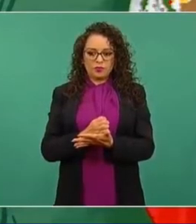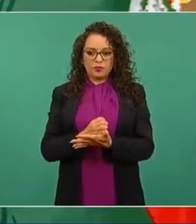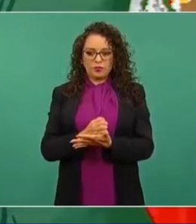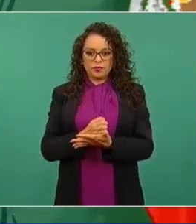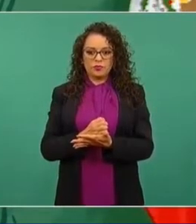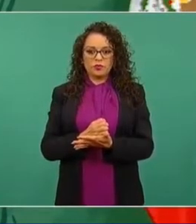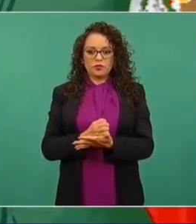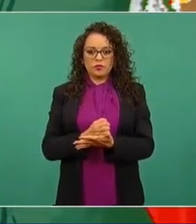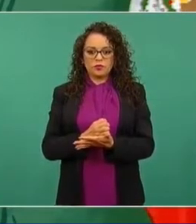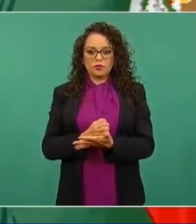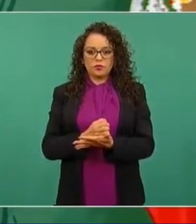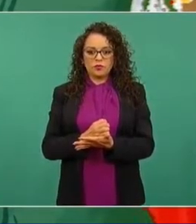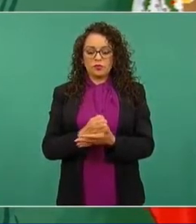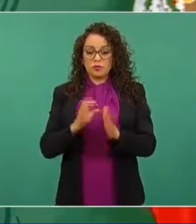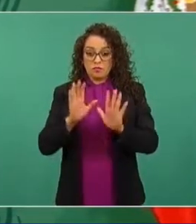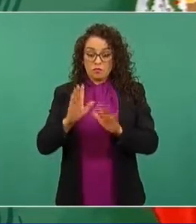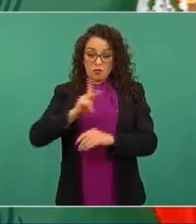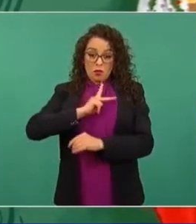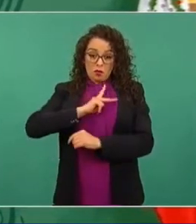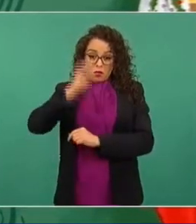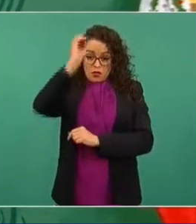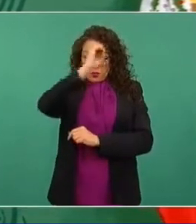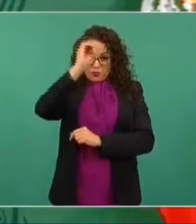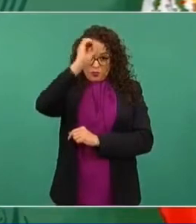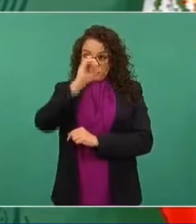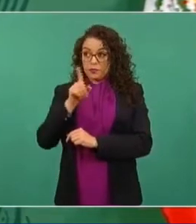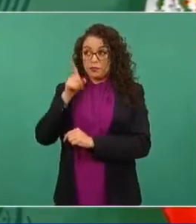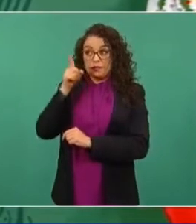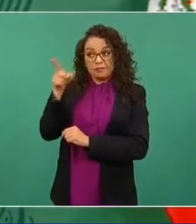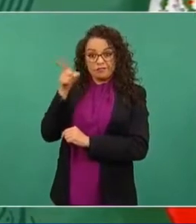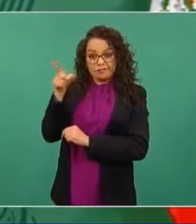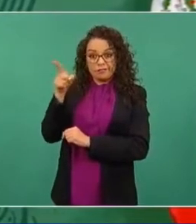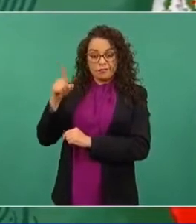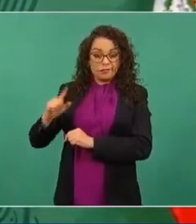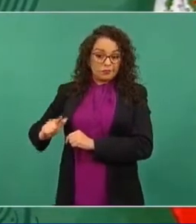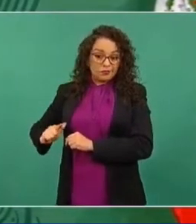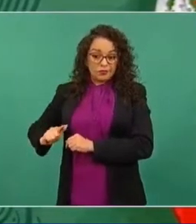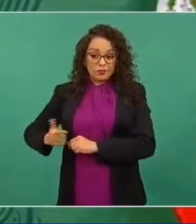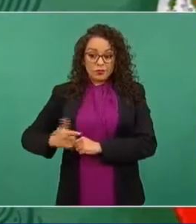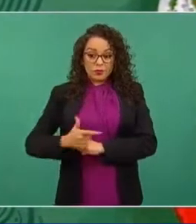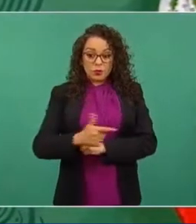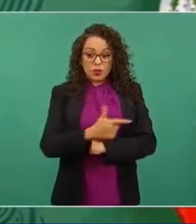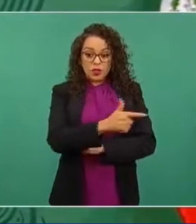yo creo que Guanajuato es un ejemplo de cómo